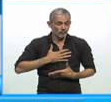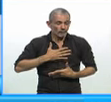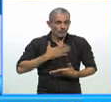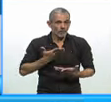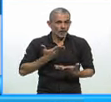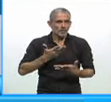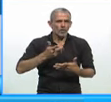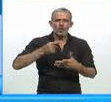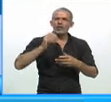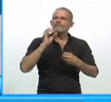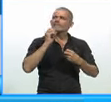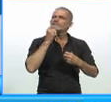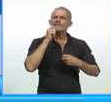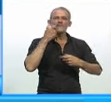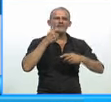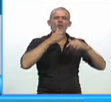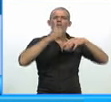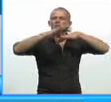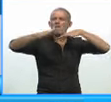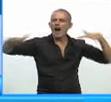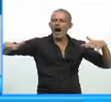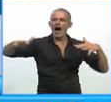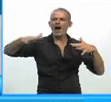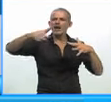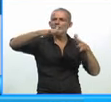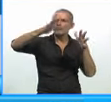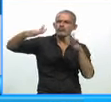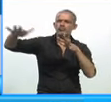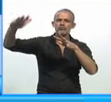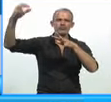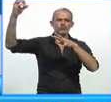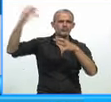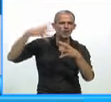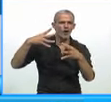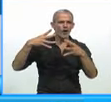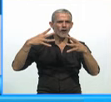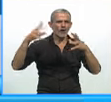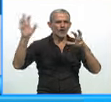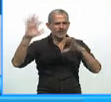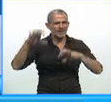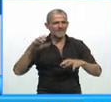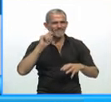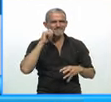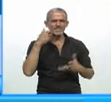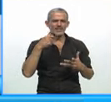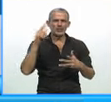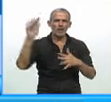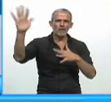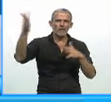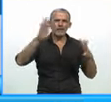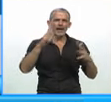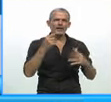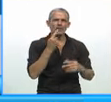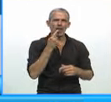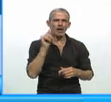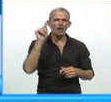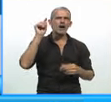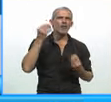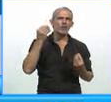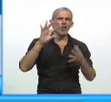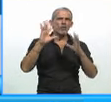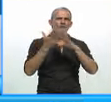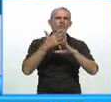lo fascinante de nuestro deporte, que es lidiar con los medios, ¿no? Y leer el viento, que no mucha gente lo entiende, y por eso es